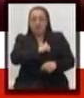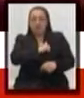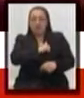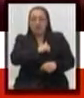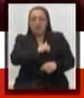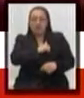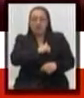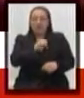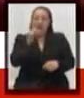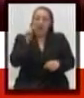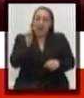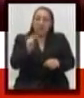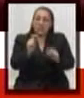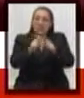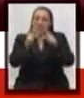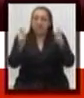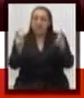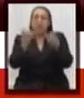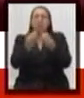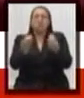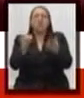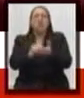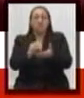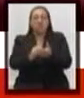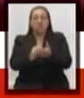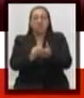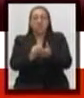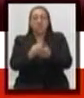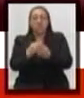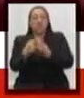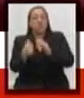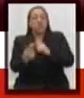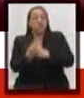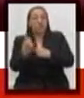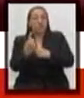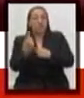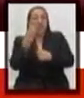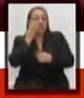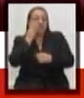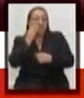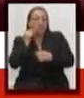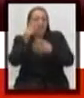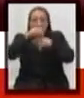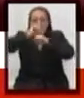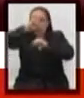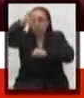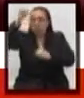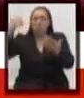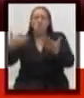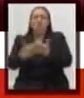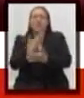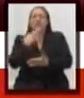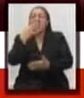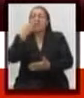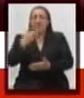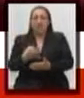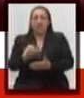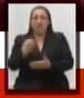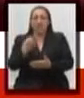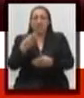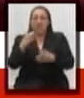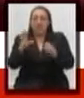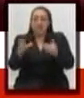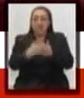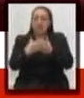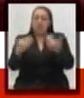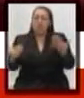a esa fecunda y muchas veces solitaria experiencia de descubrir nuevas verdades que encierra